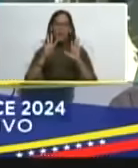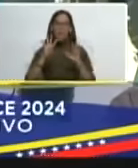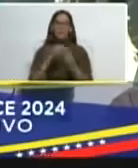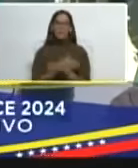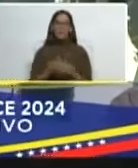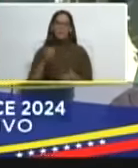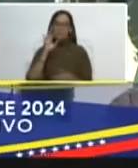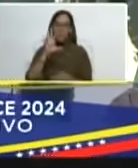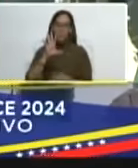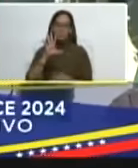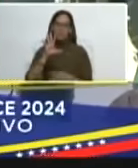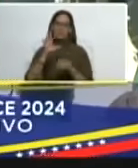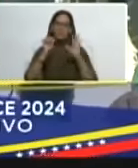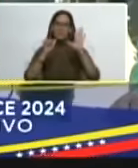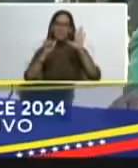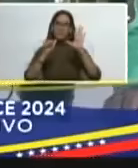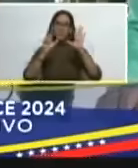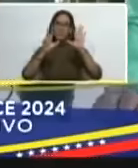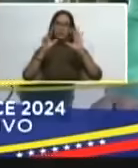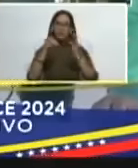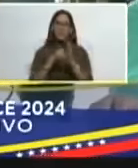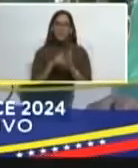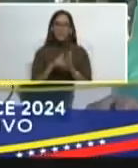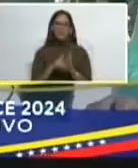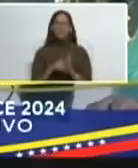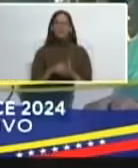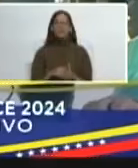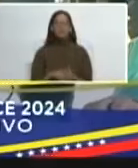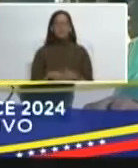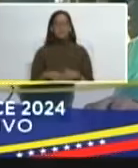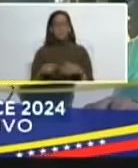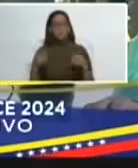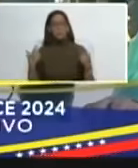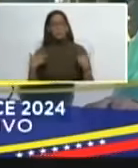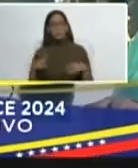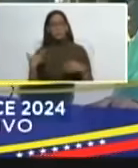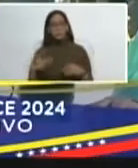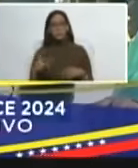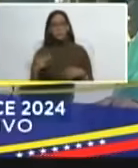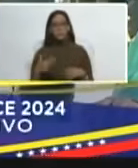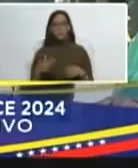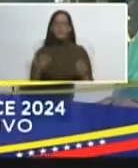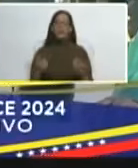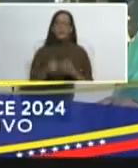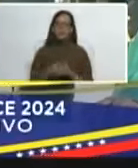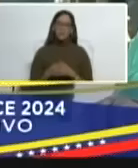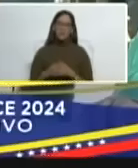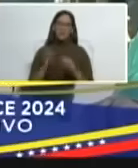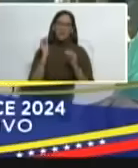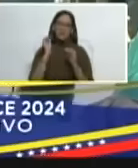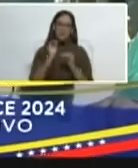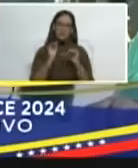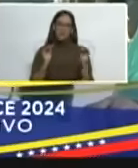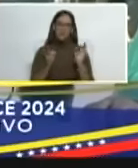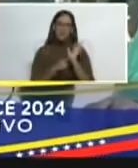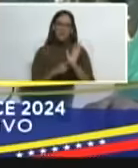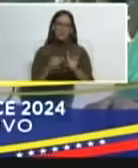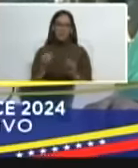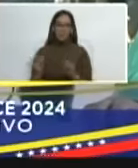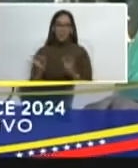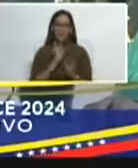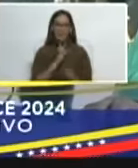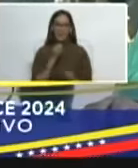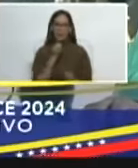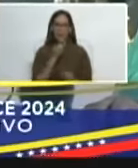29.568.000 toneladas de materia prima, presidente. Inchala. Que así sea esa profecía, para ver si se nos pega algo ahí de bueno.